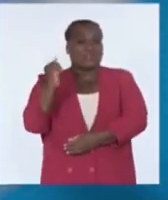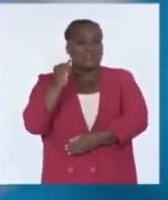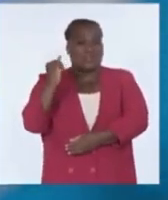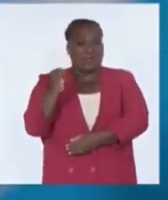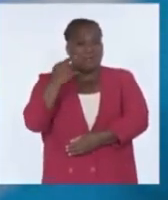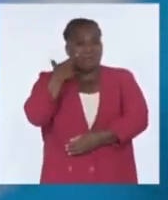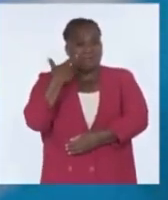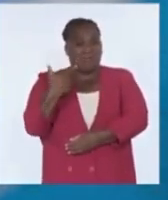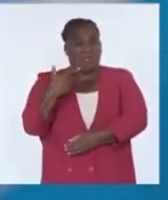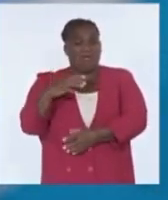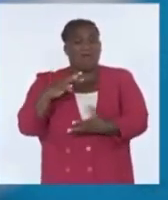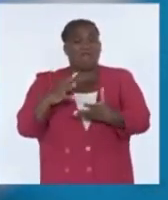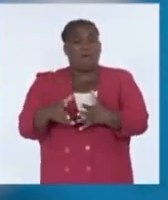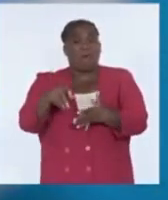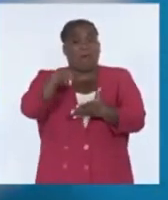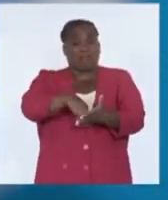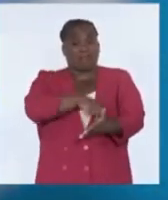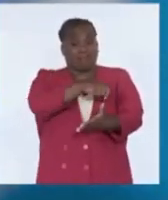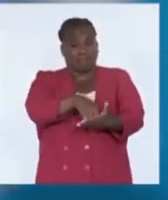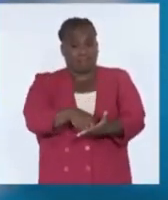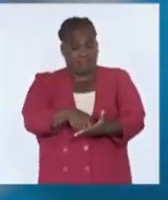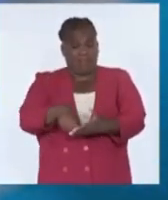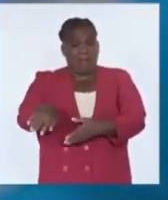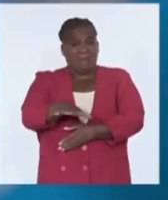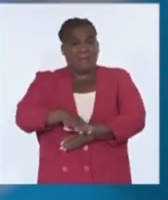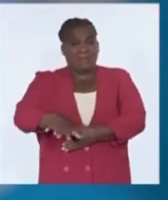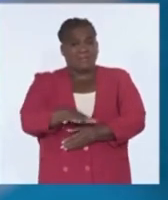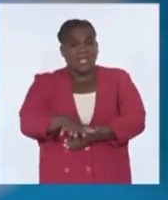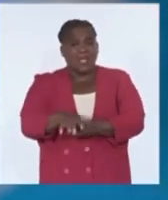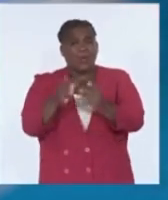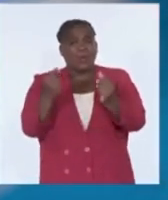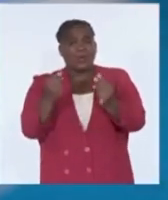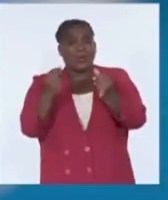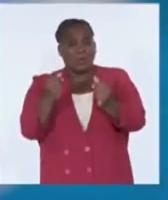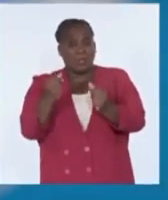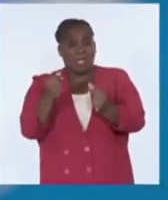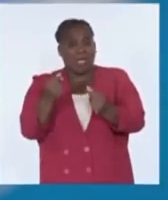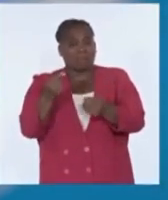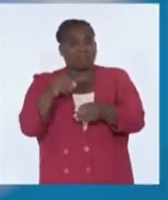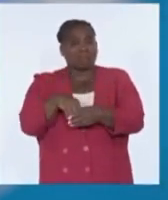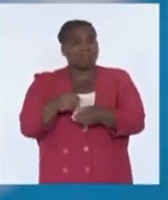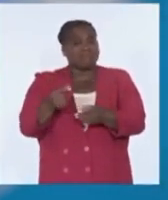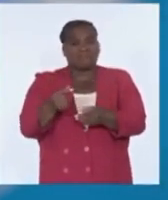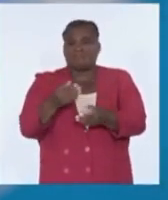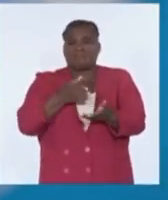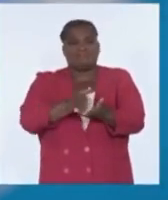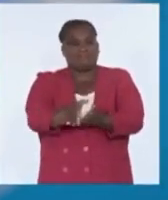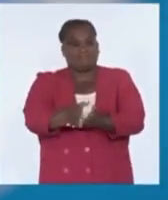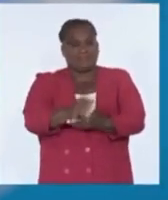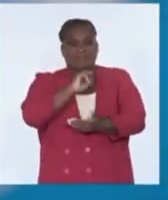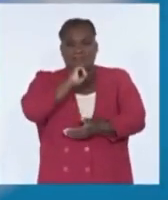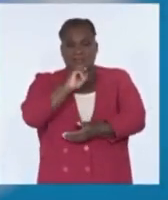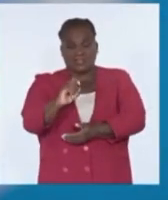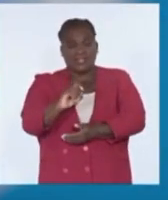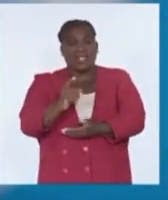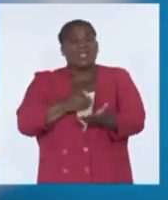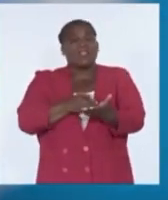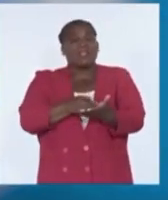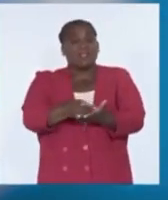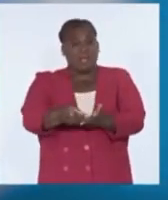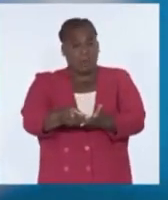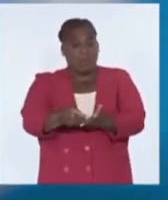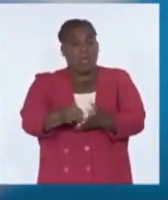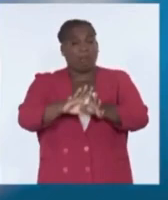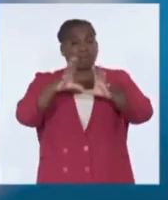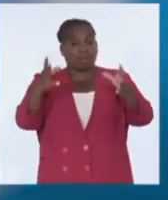sistema de votaciones basado en poder económico financiero no es ya sostenible una arquitectura mejorada de deuda soberana global